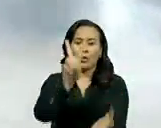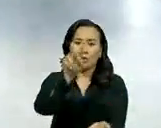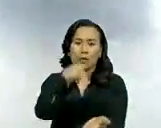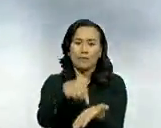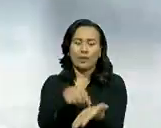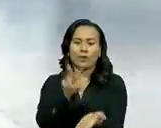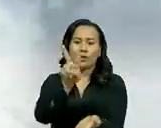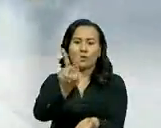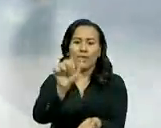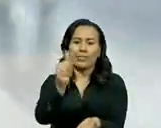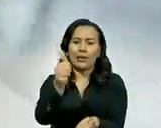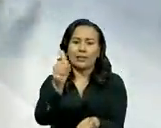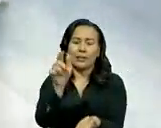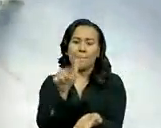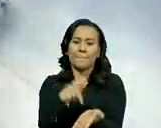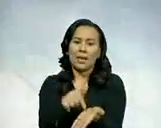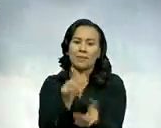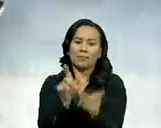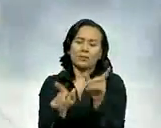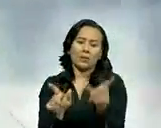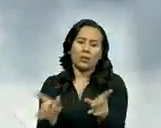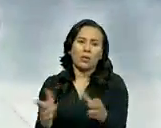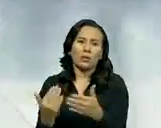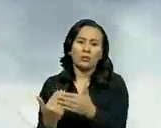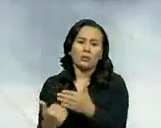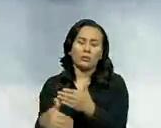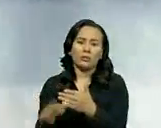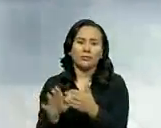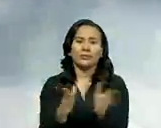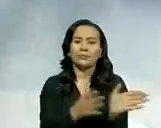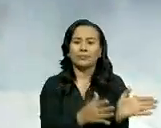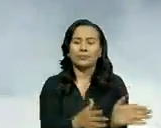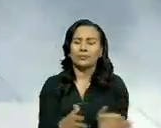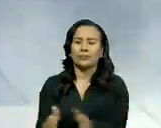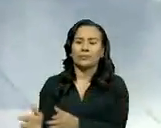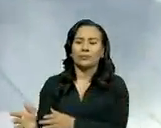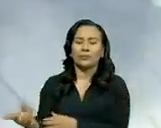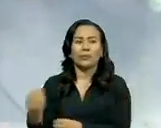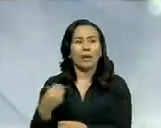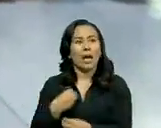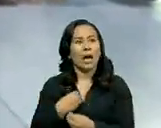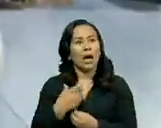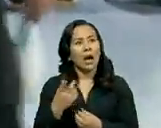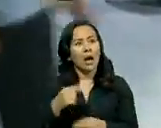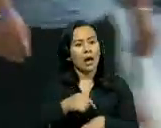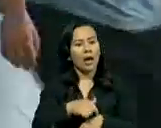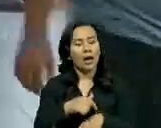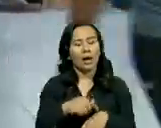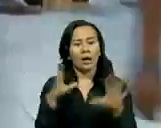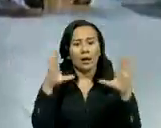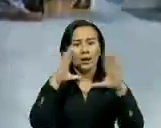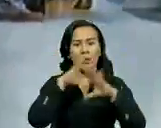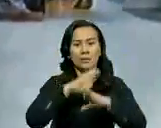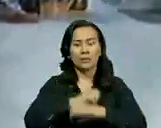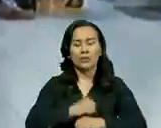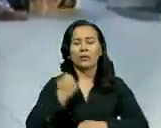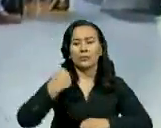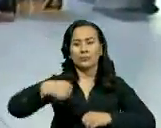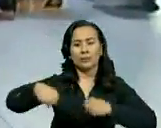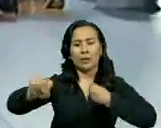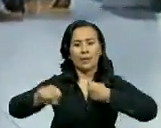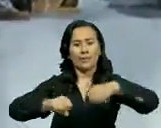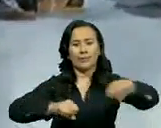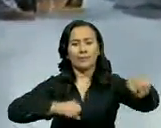210 mil pasajeros, que los cuales ya se dirigen desde estas horas de la noche a distintos puntos